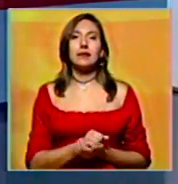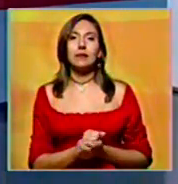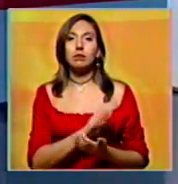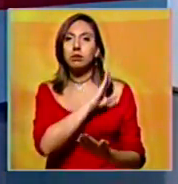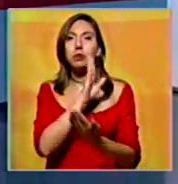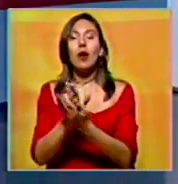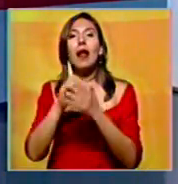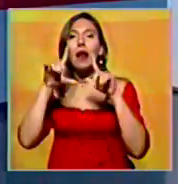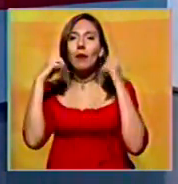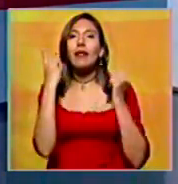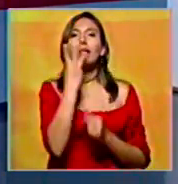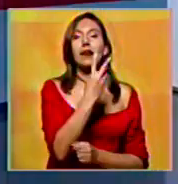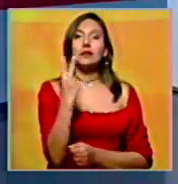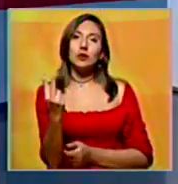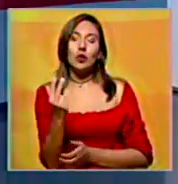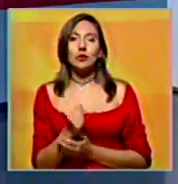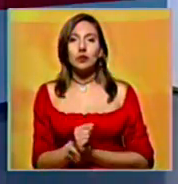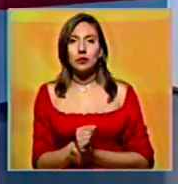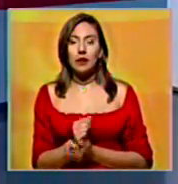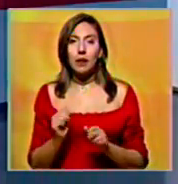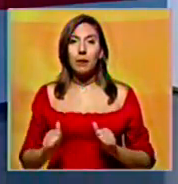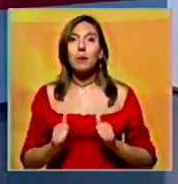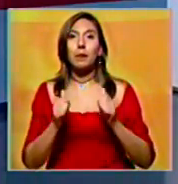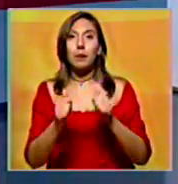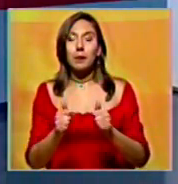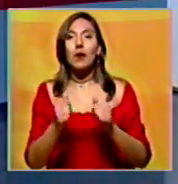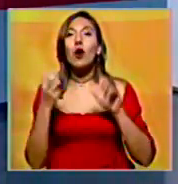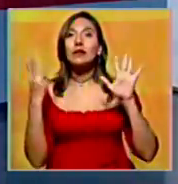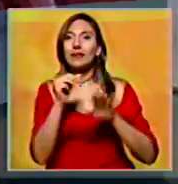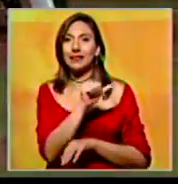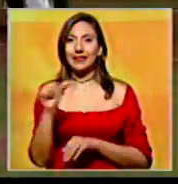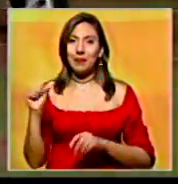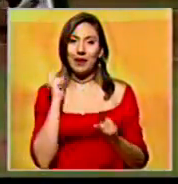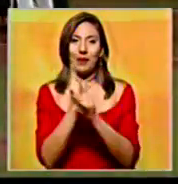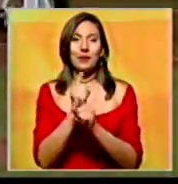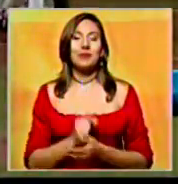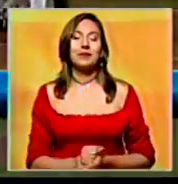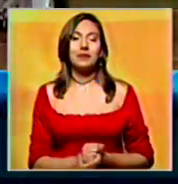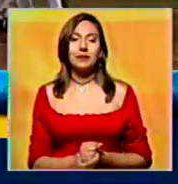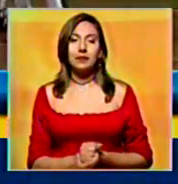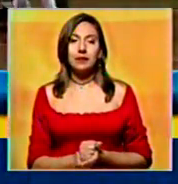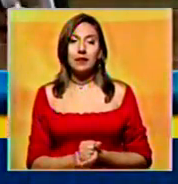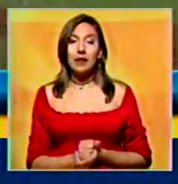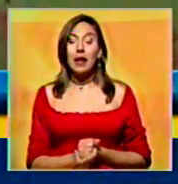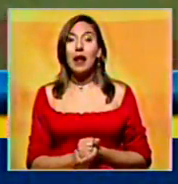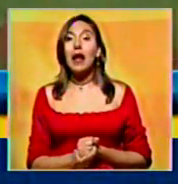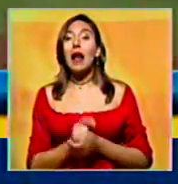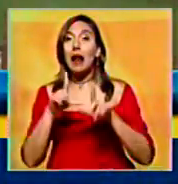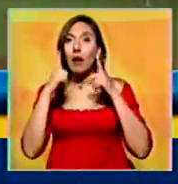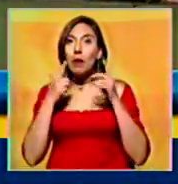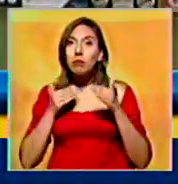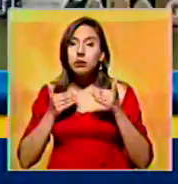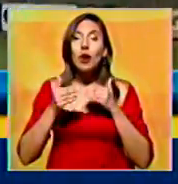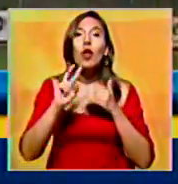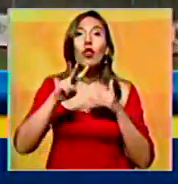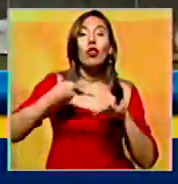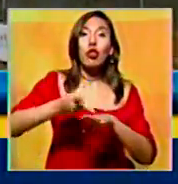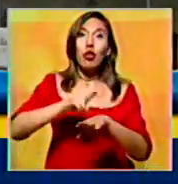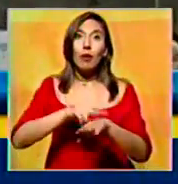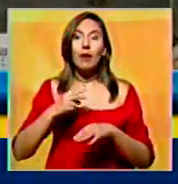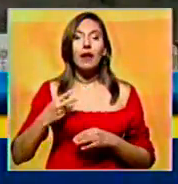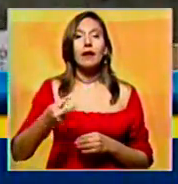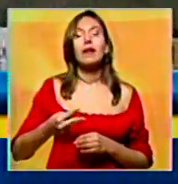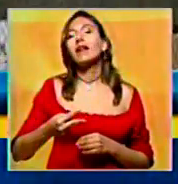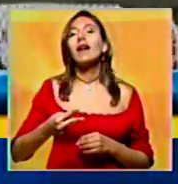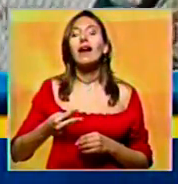Guaira 3-2 en el inicio de la octava semana de campeonato. Si bien los Tiburones picaron adelante en la segunda entrada con un doblete de René Reyes, que